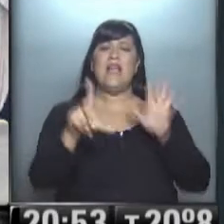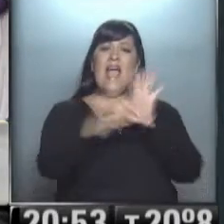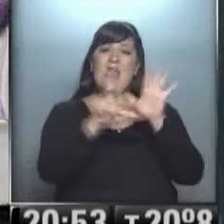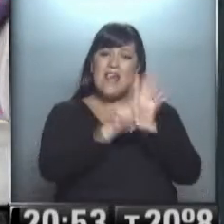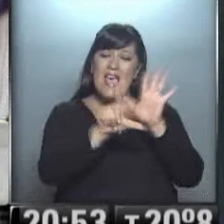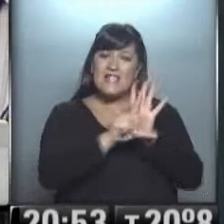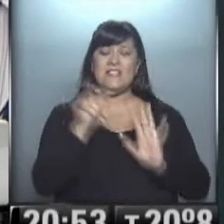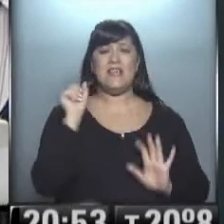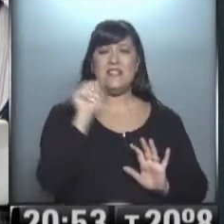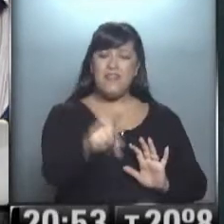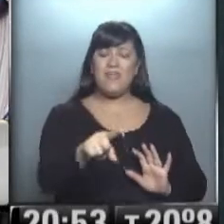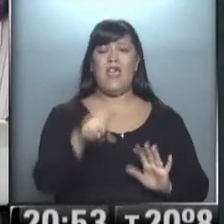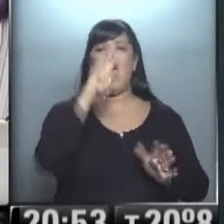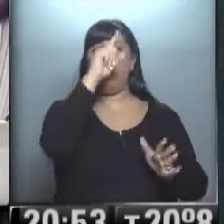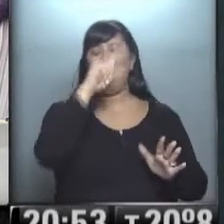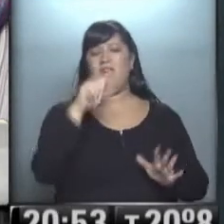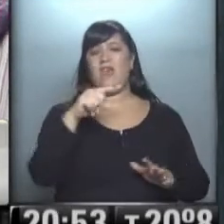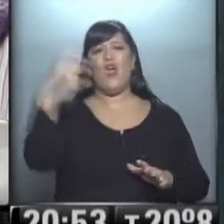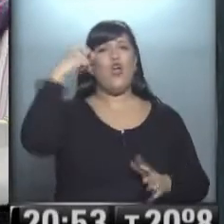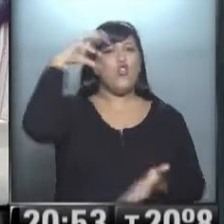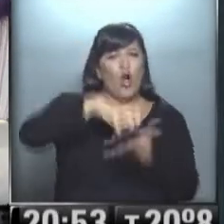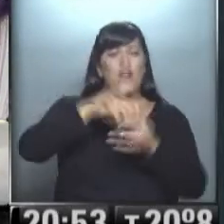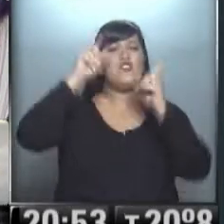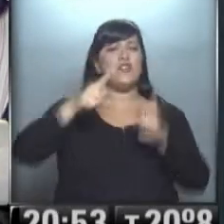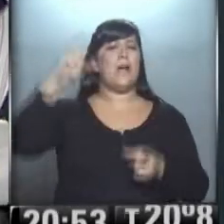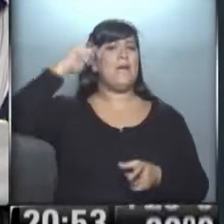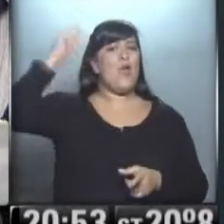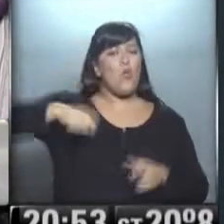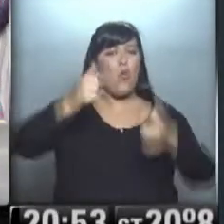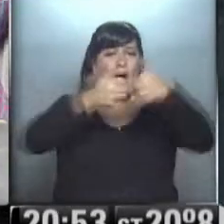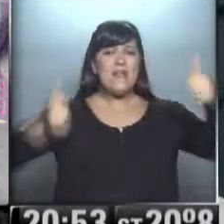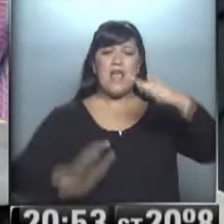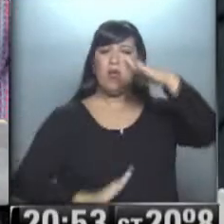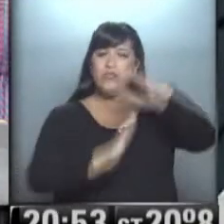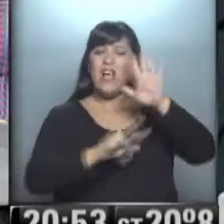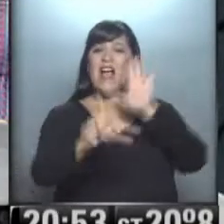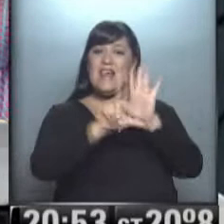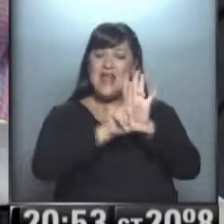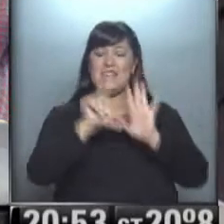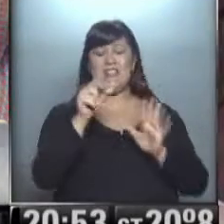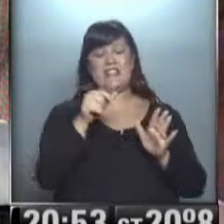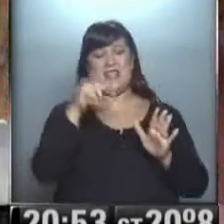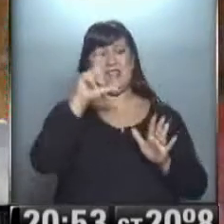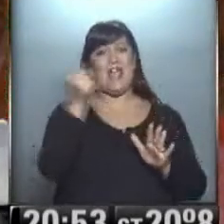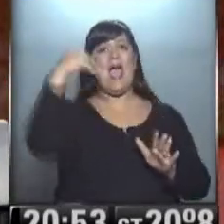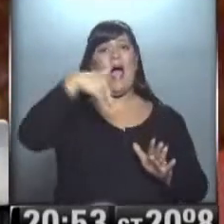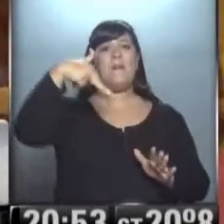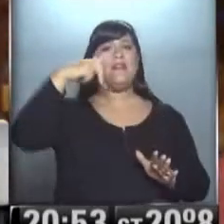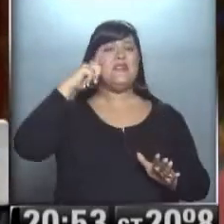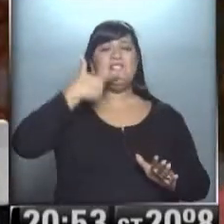por supuesto que con la anuencia del Congreso y de la Corte Suprema de Justicia, se anulan esas leyes de amnistía y se